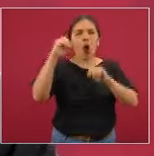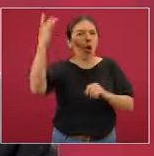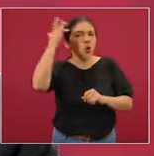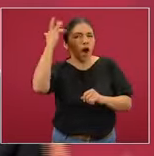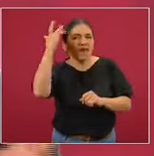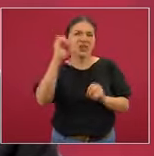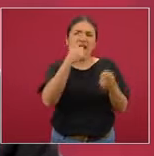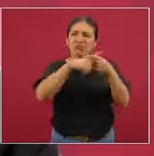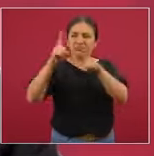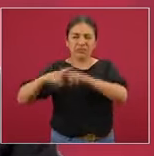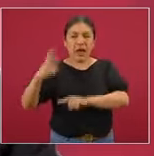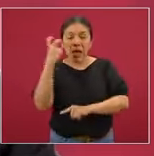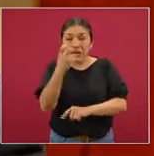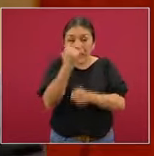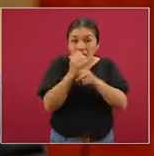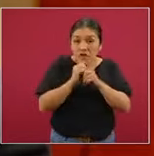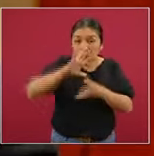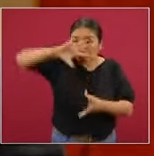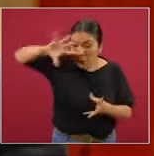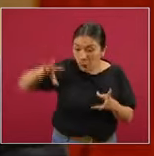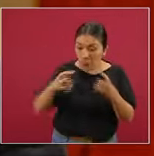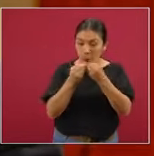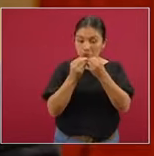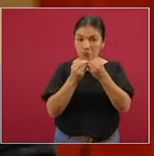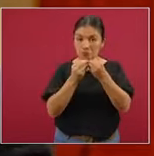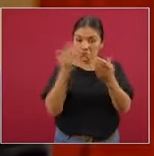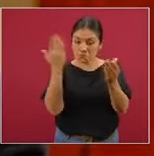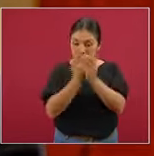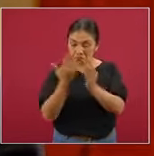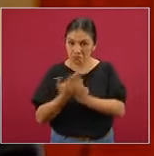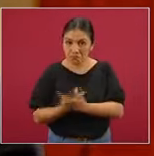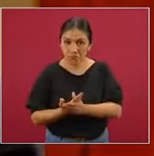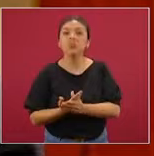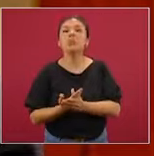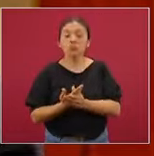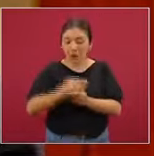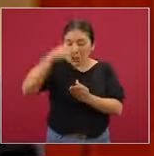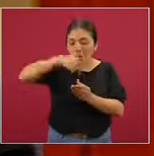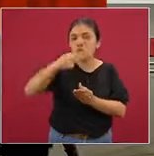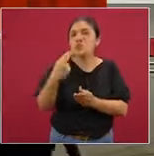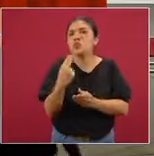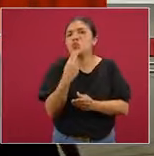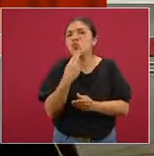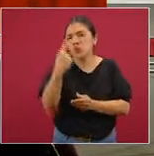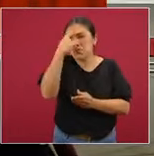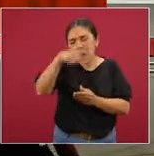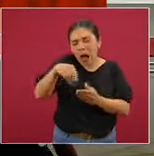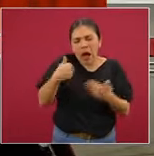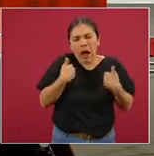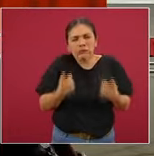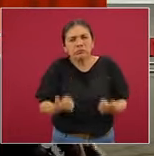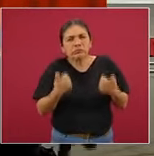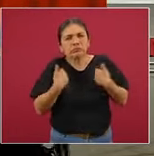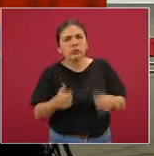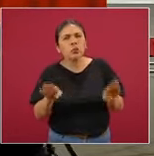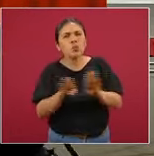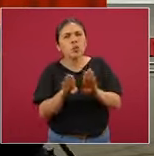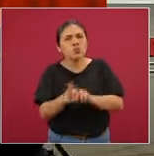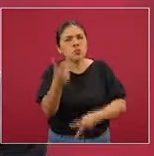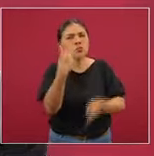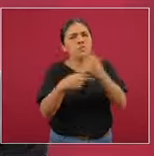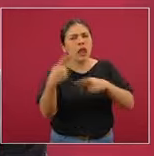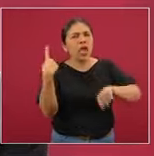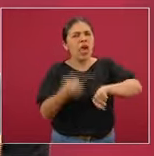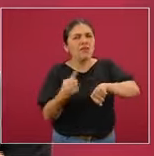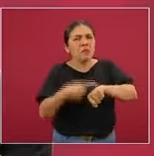tomografía. Toda esa información se recaba y se utiliza para entender el proceso de ocurrencia de la